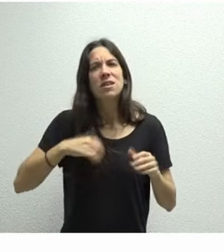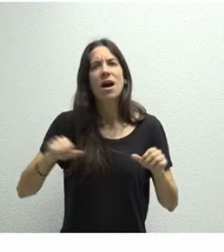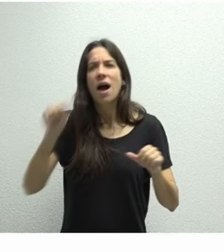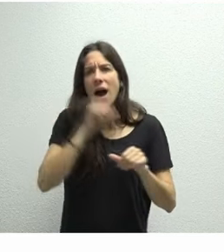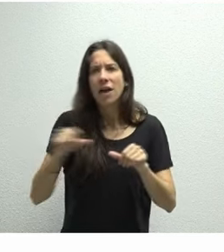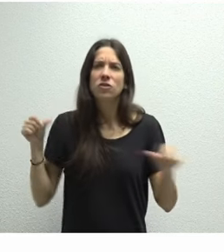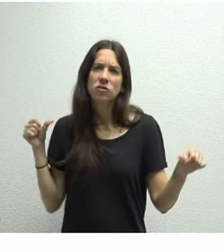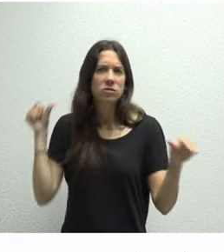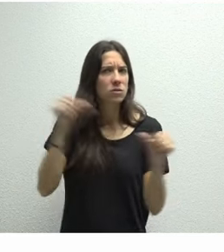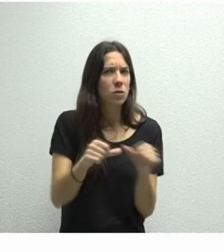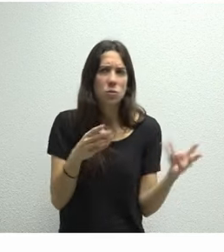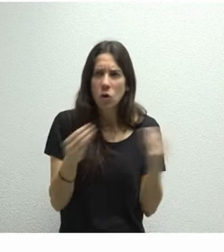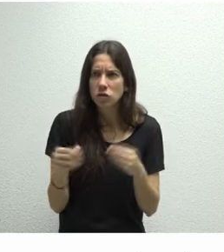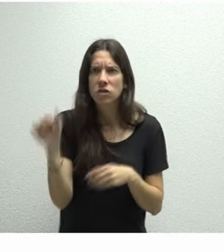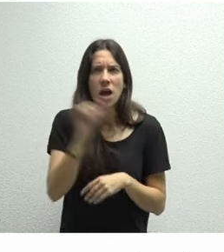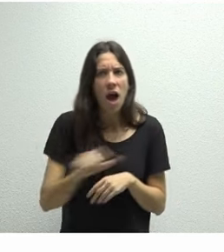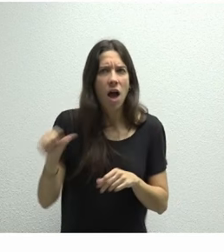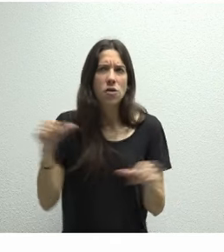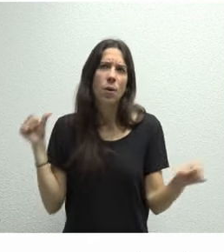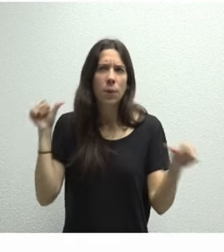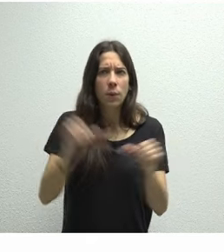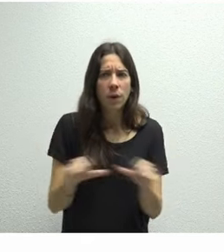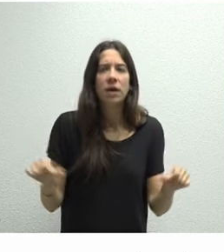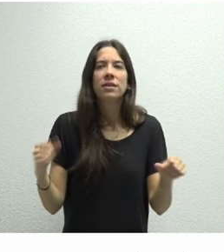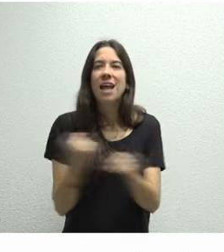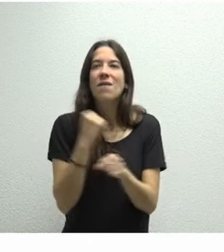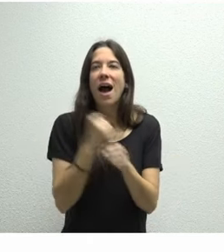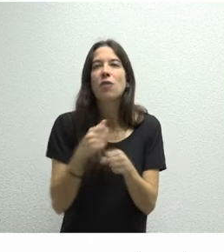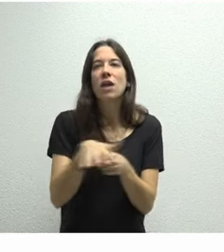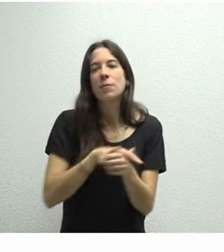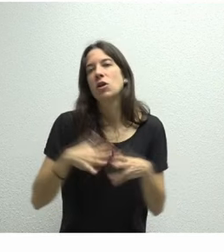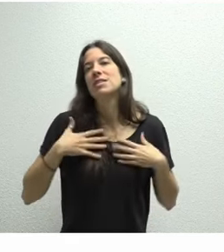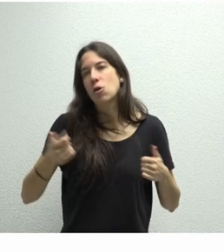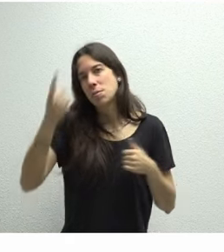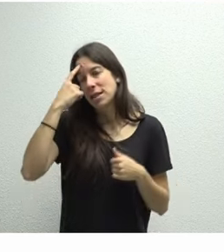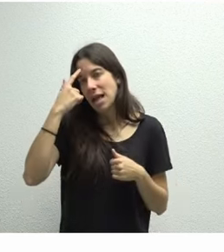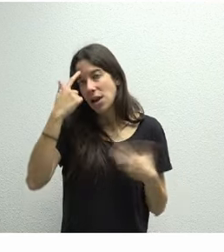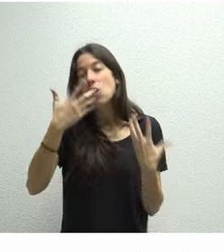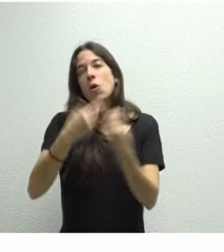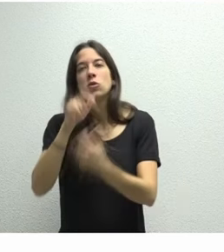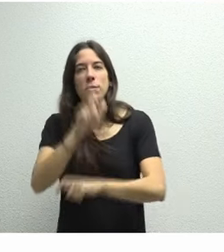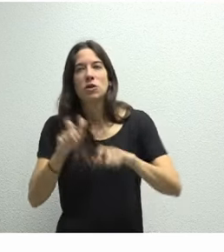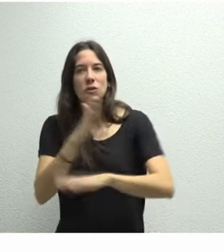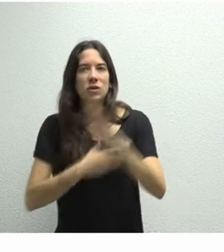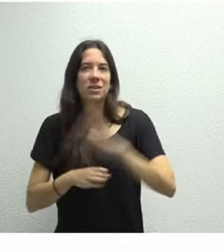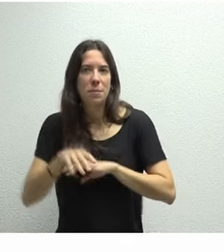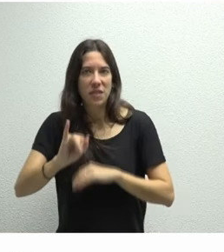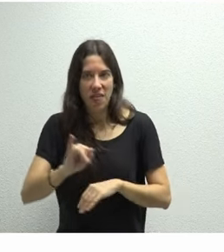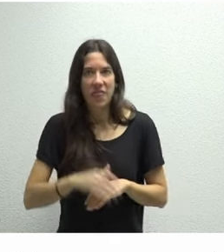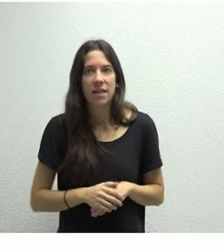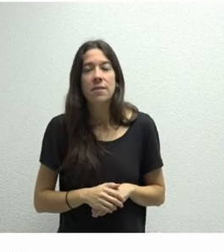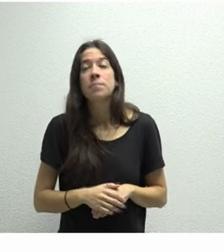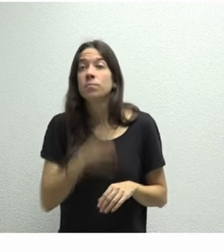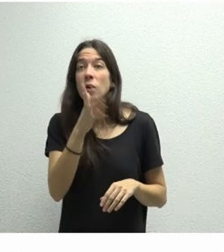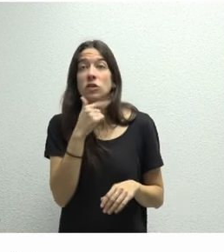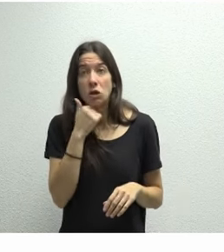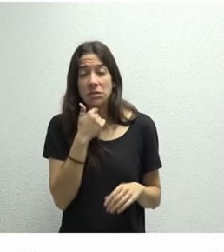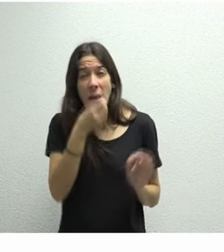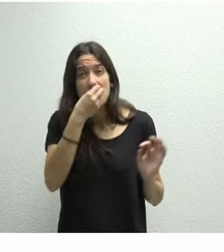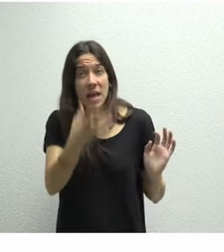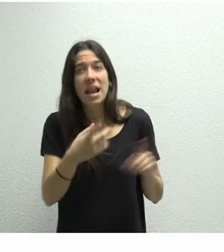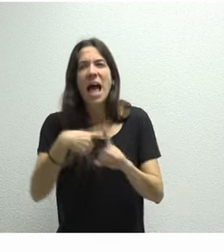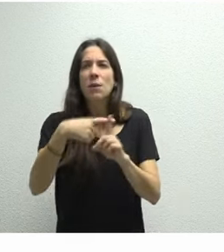muchos muchos años vinculados a la Salud Mental en personas con discapacidad y varía la pena no solo a nivel nacional sino